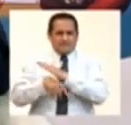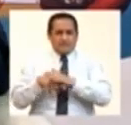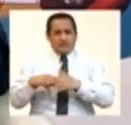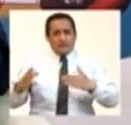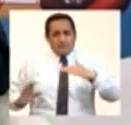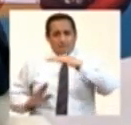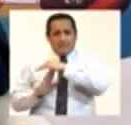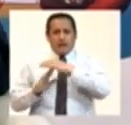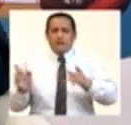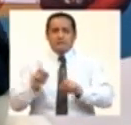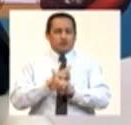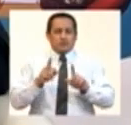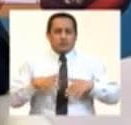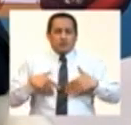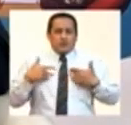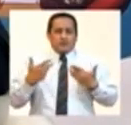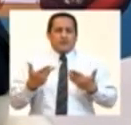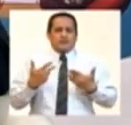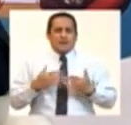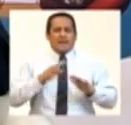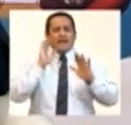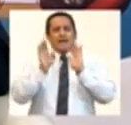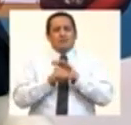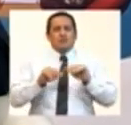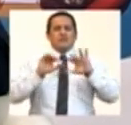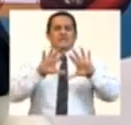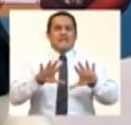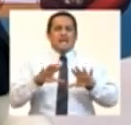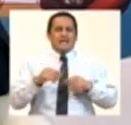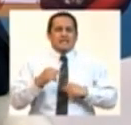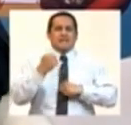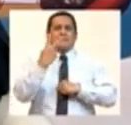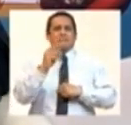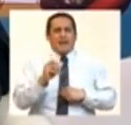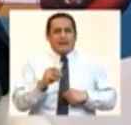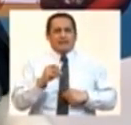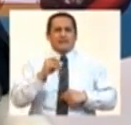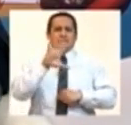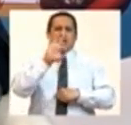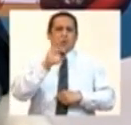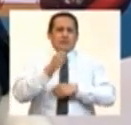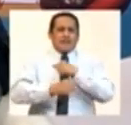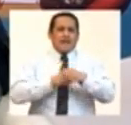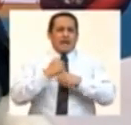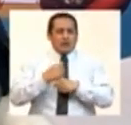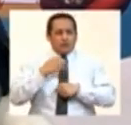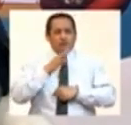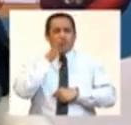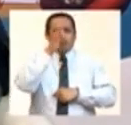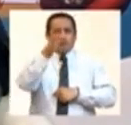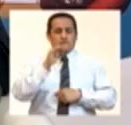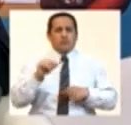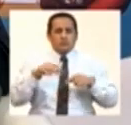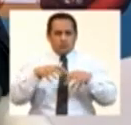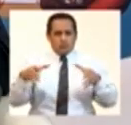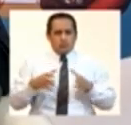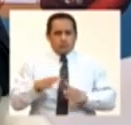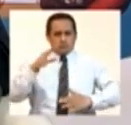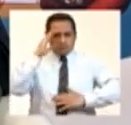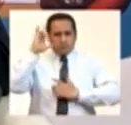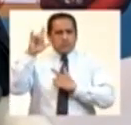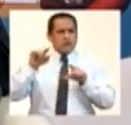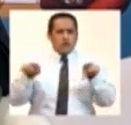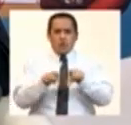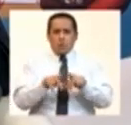cabida para los terroristas. Me explico, de aquí a 10, 20, 50, 100 años, nuestras Fuerzas Armadas van a